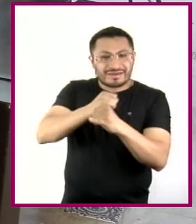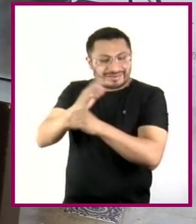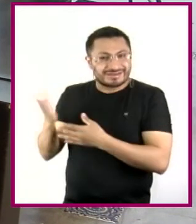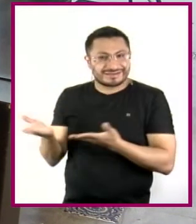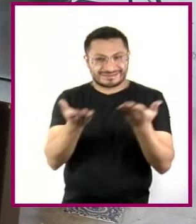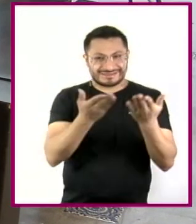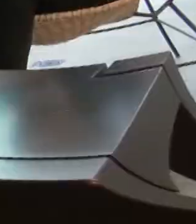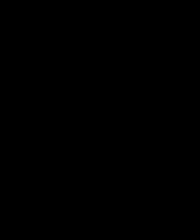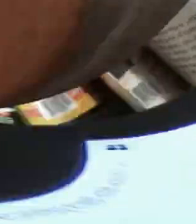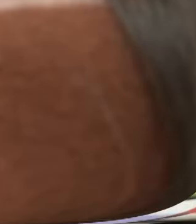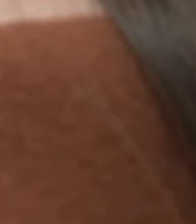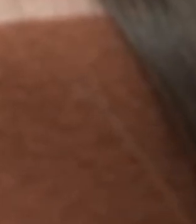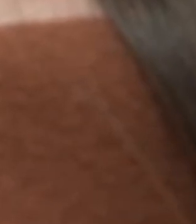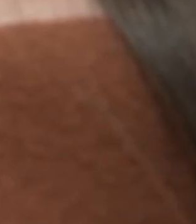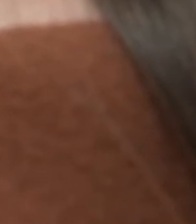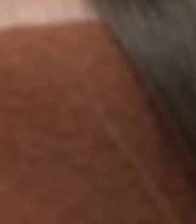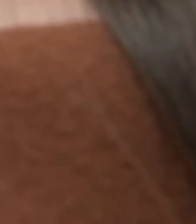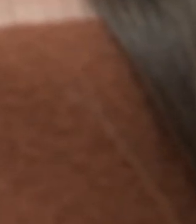Sí.